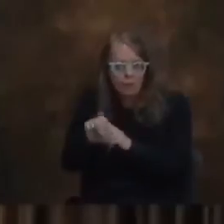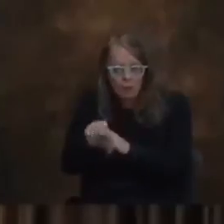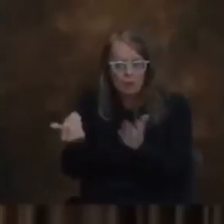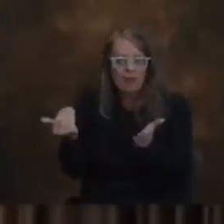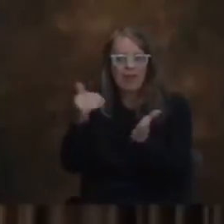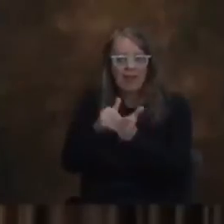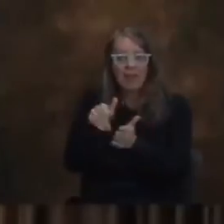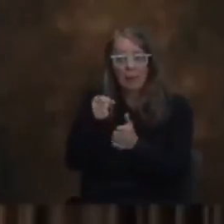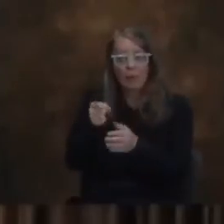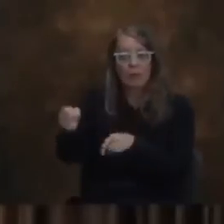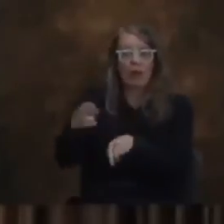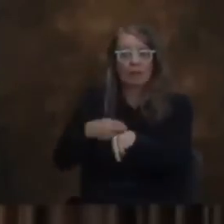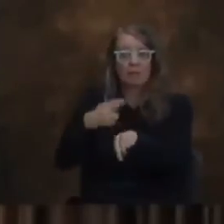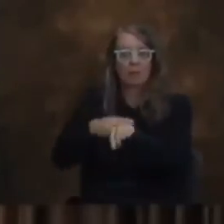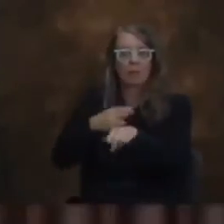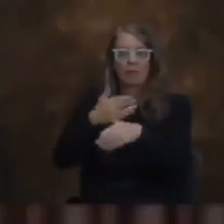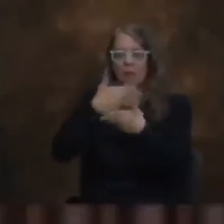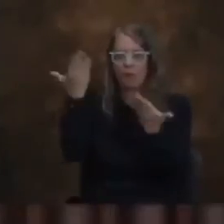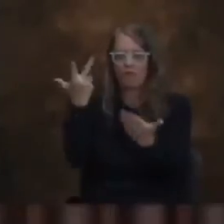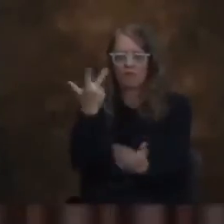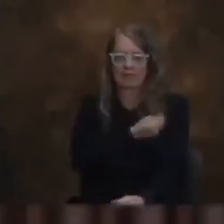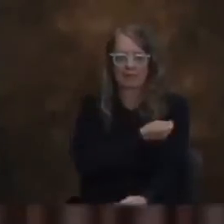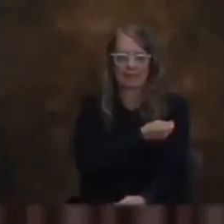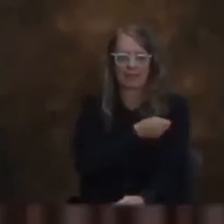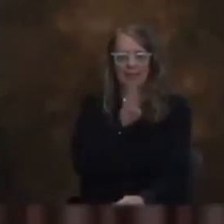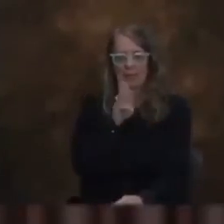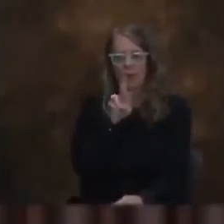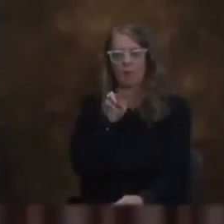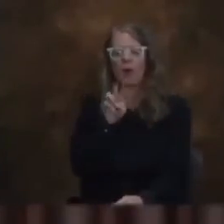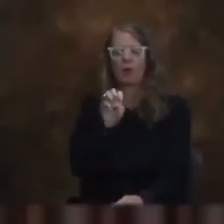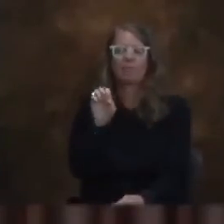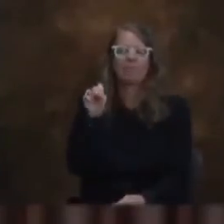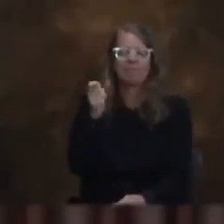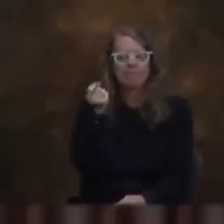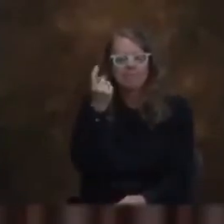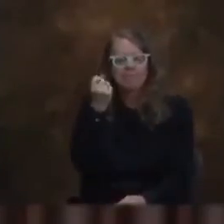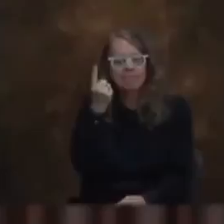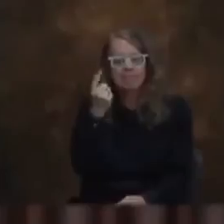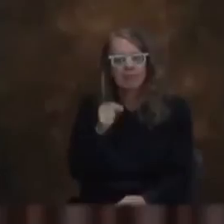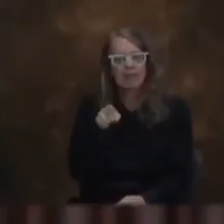eso tiene sentido son números alarmantes